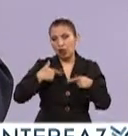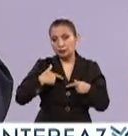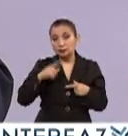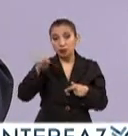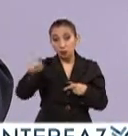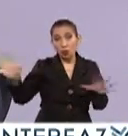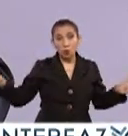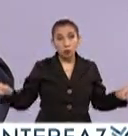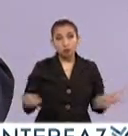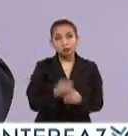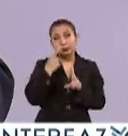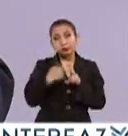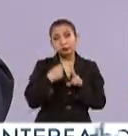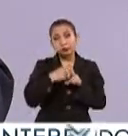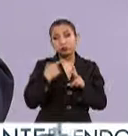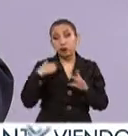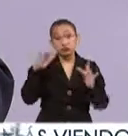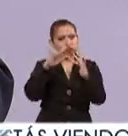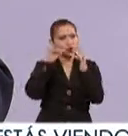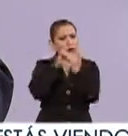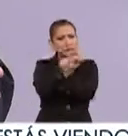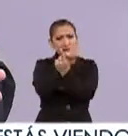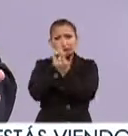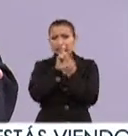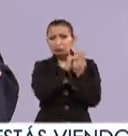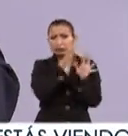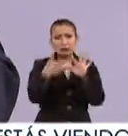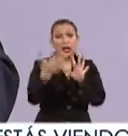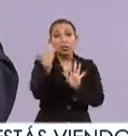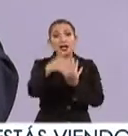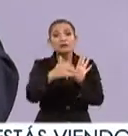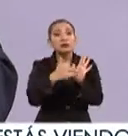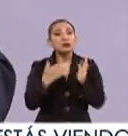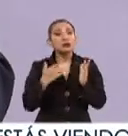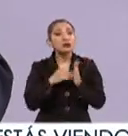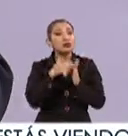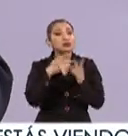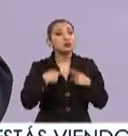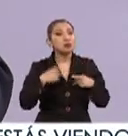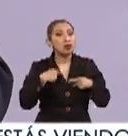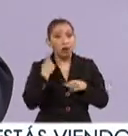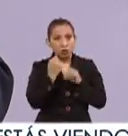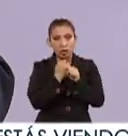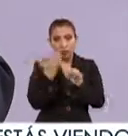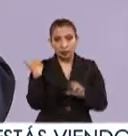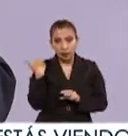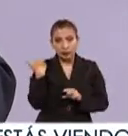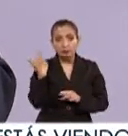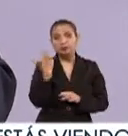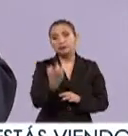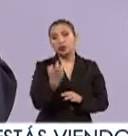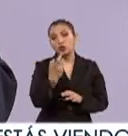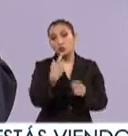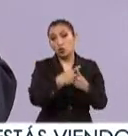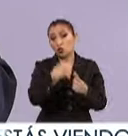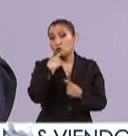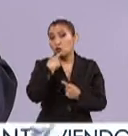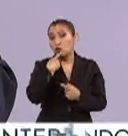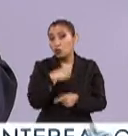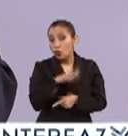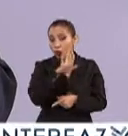si tú sacas un total, pues hemos tenido contacto directo con aproximadamente 10 millones de personas el año anterior. Es por ello que la Cruz